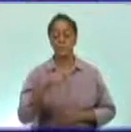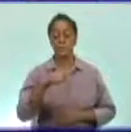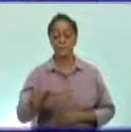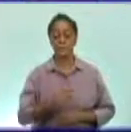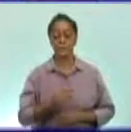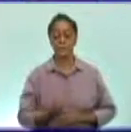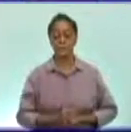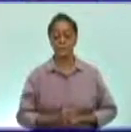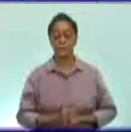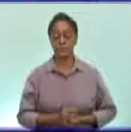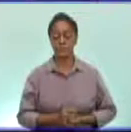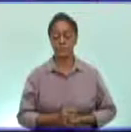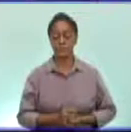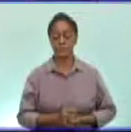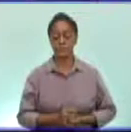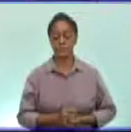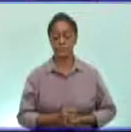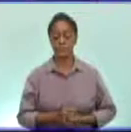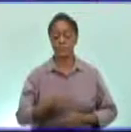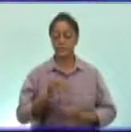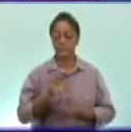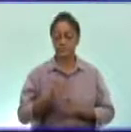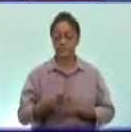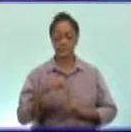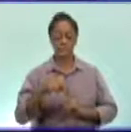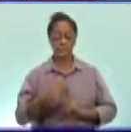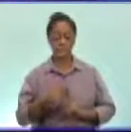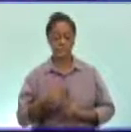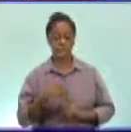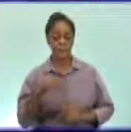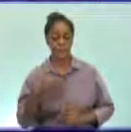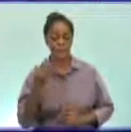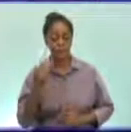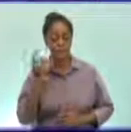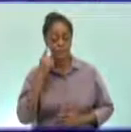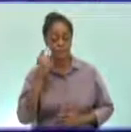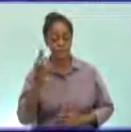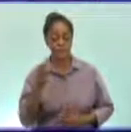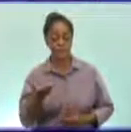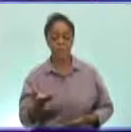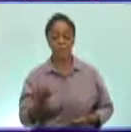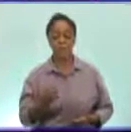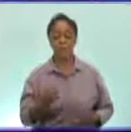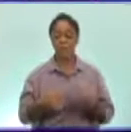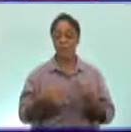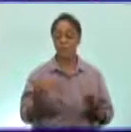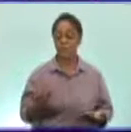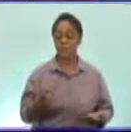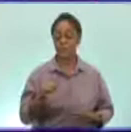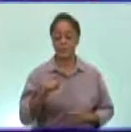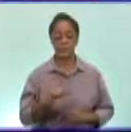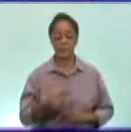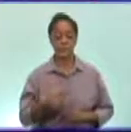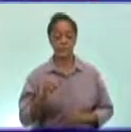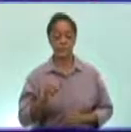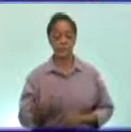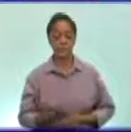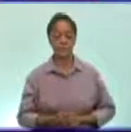de hoy. Demos inicio al tema y conozcamos cuál es el contenido de esta